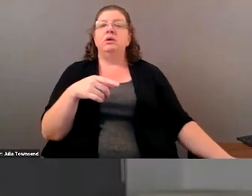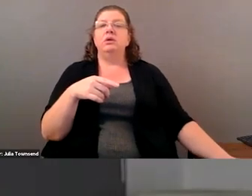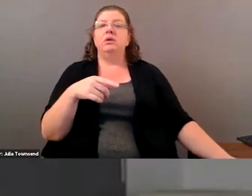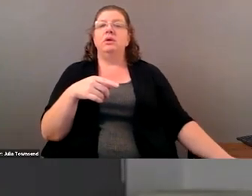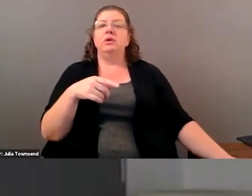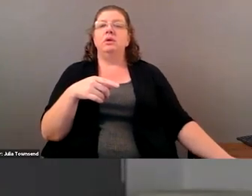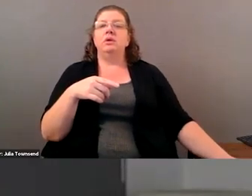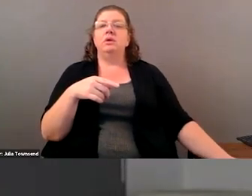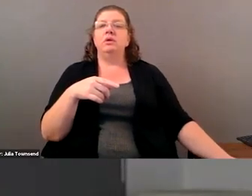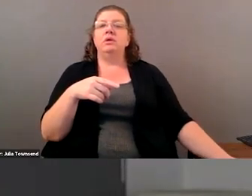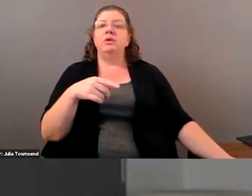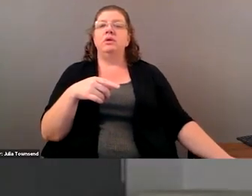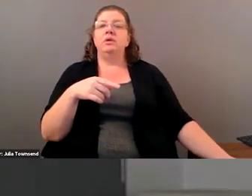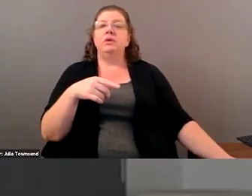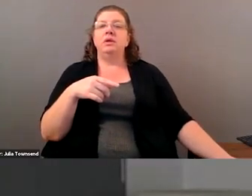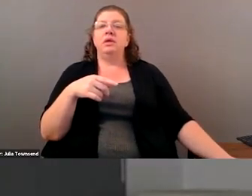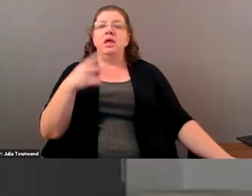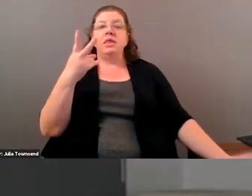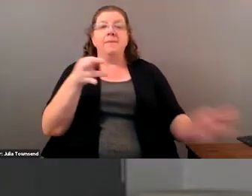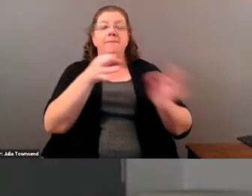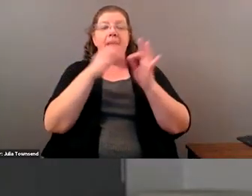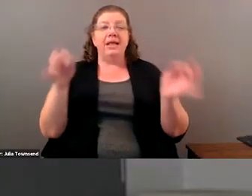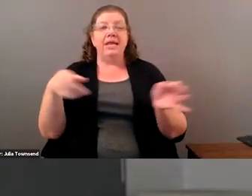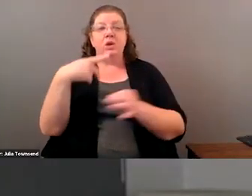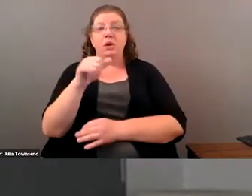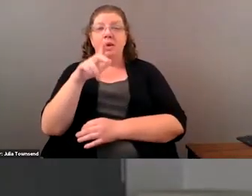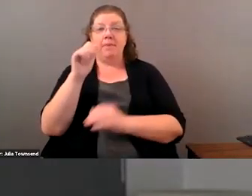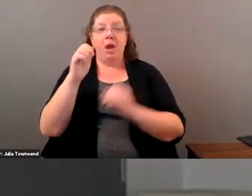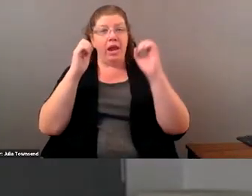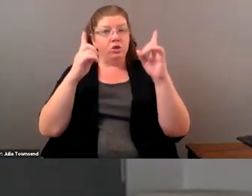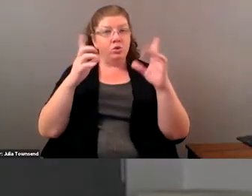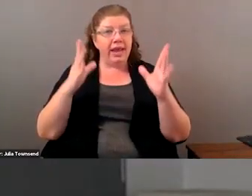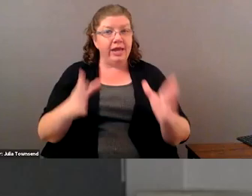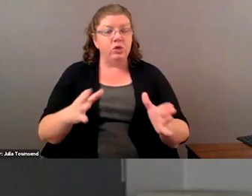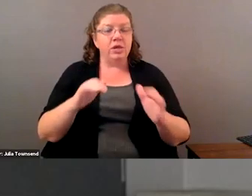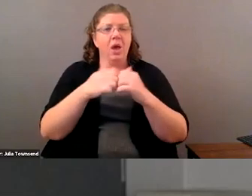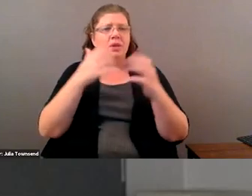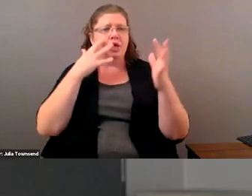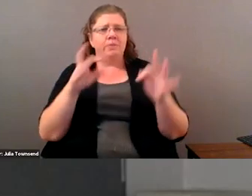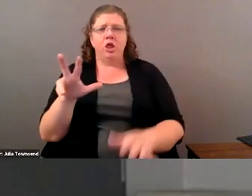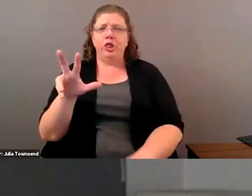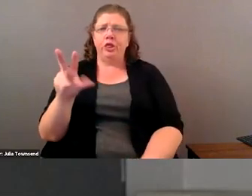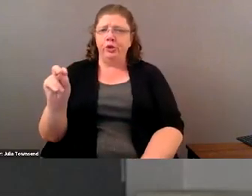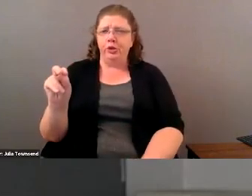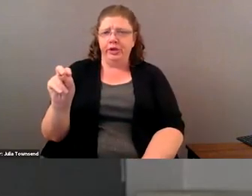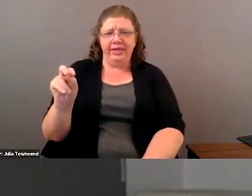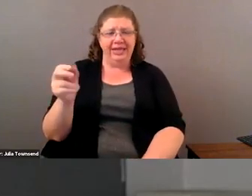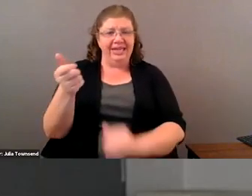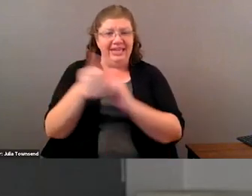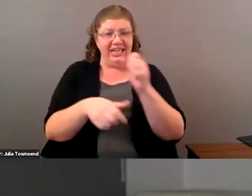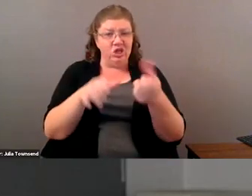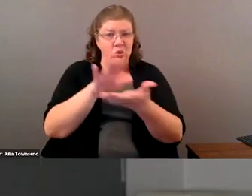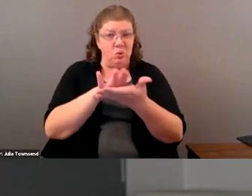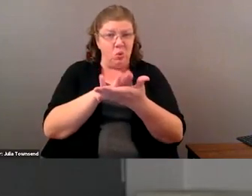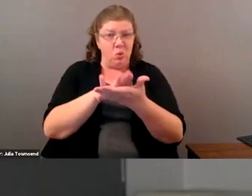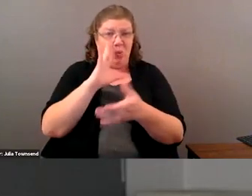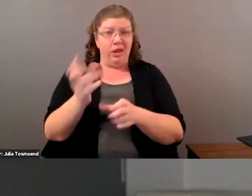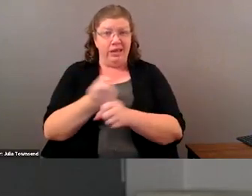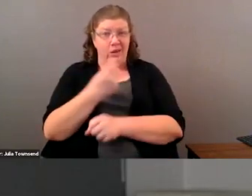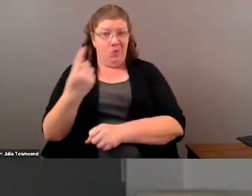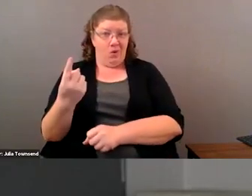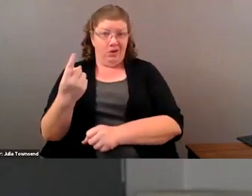un par de preguntas más para los auxiliares docentes bilingües dice 30 como